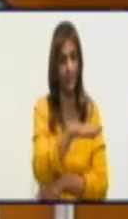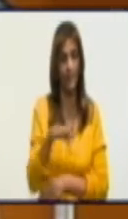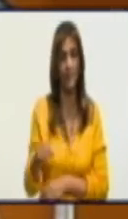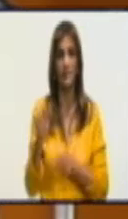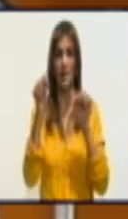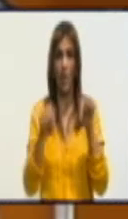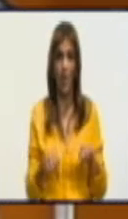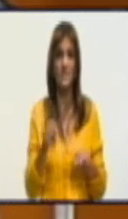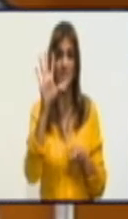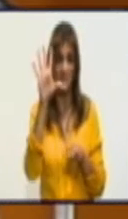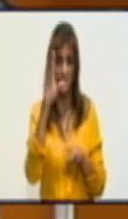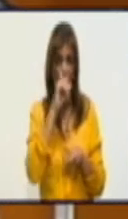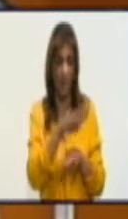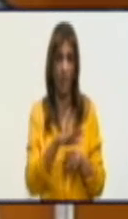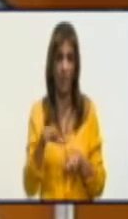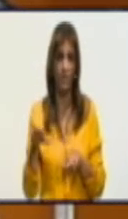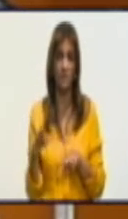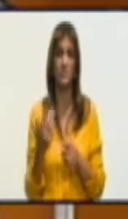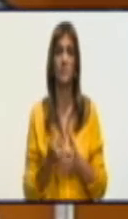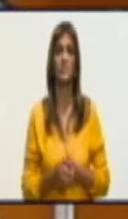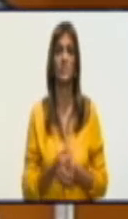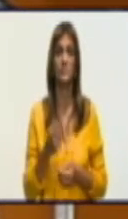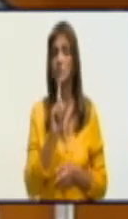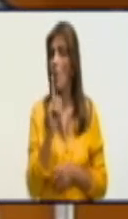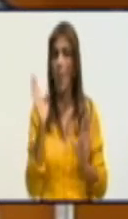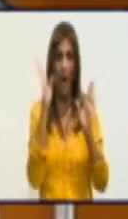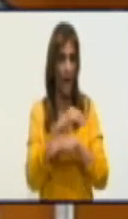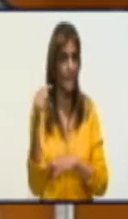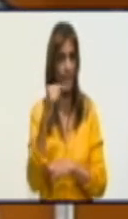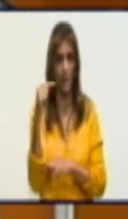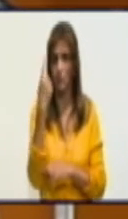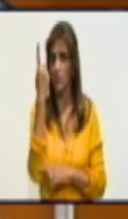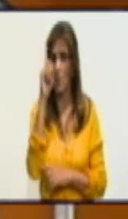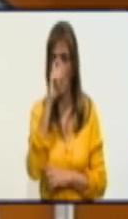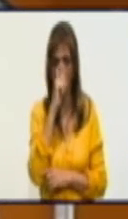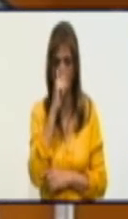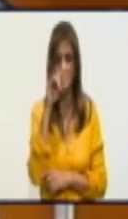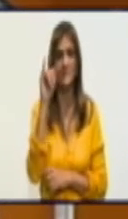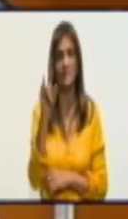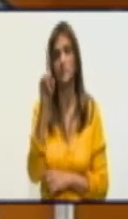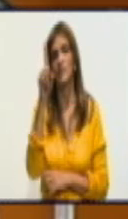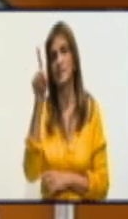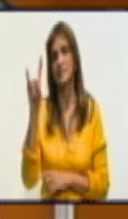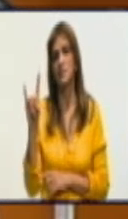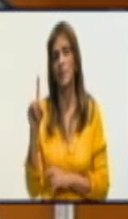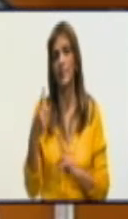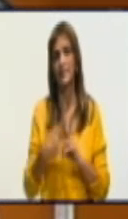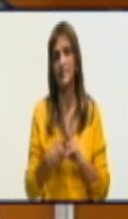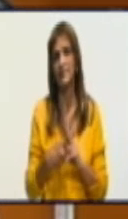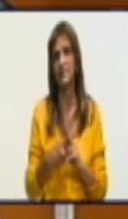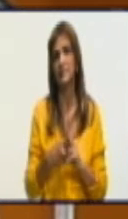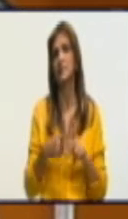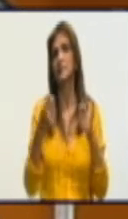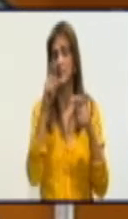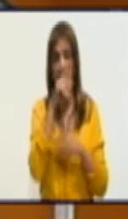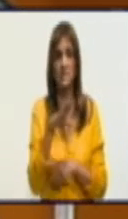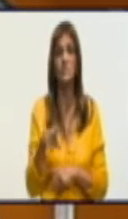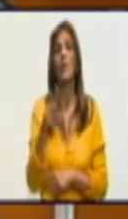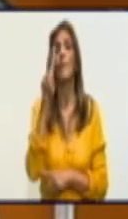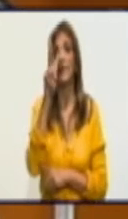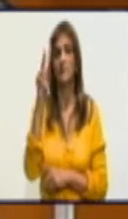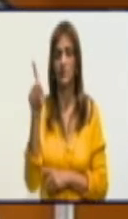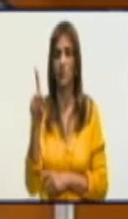tuvimos 5 casos reportados, ninguno menor de un año, acumulamos 619 y activo tenemos 21. Gestantes